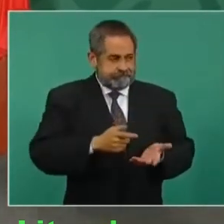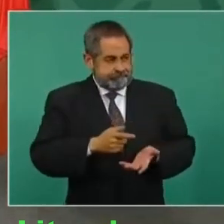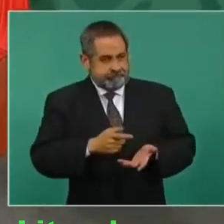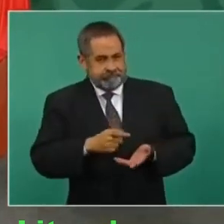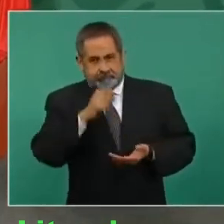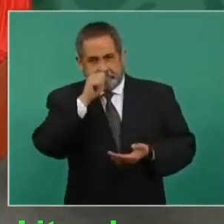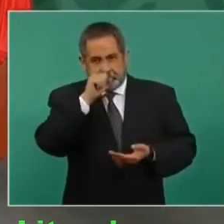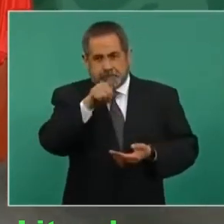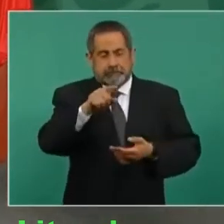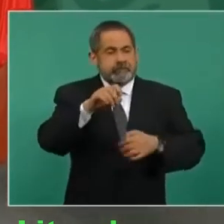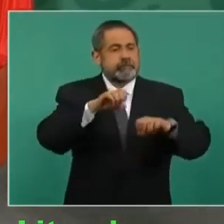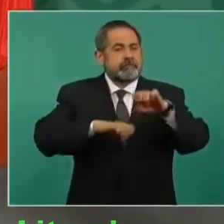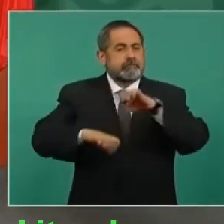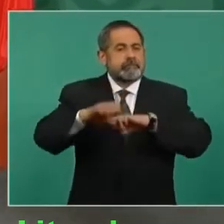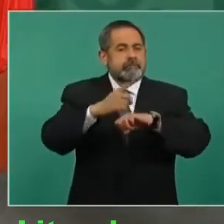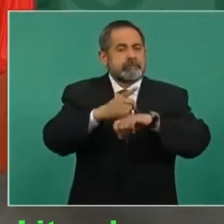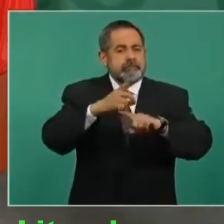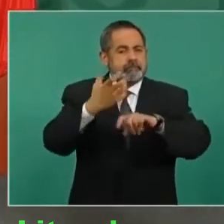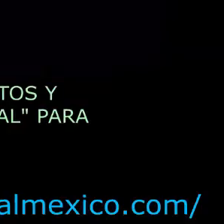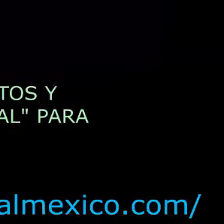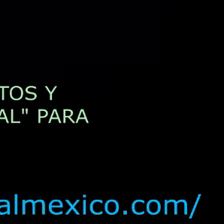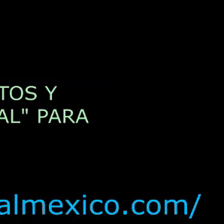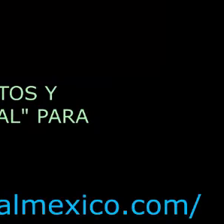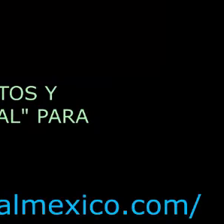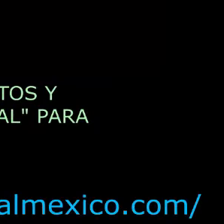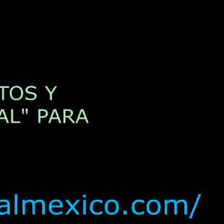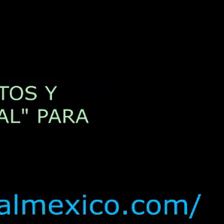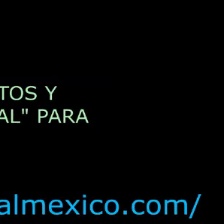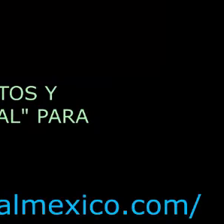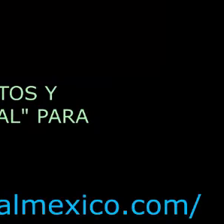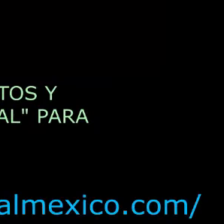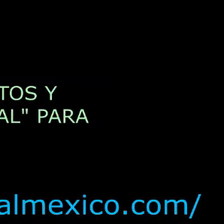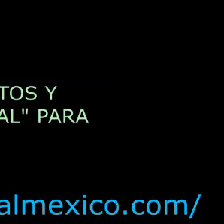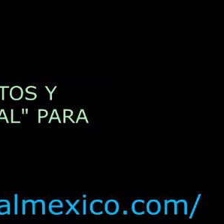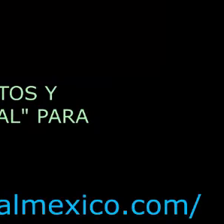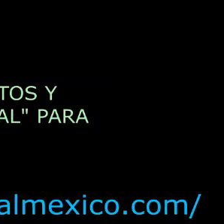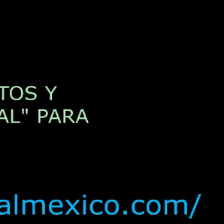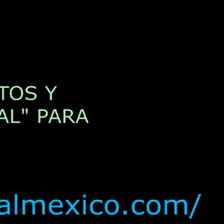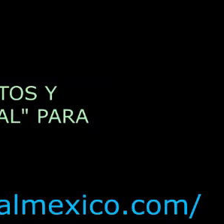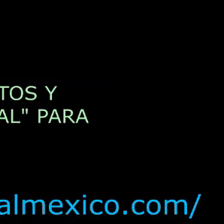embajada de Estados Unidos. Con información de Literal México.